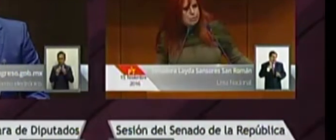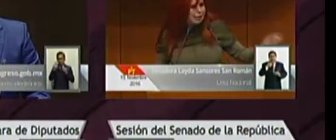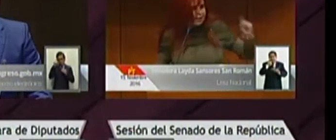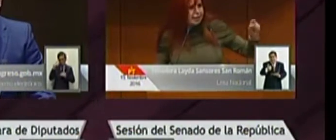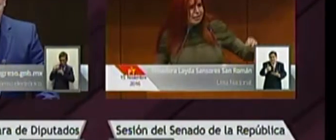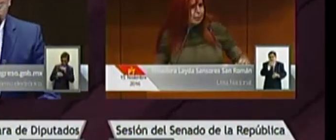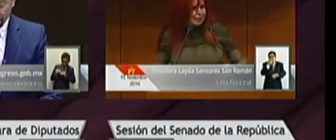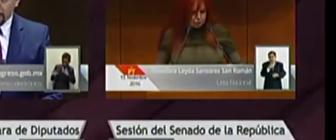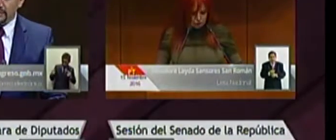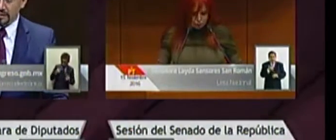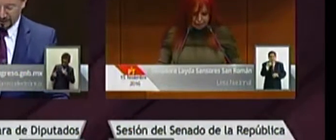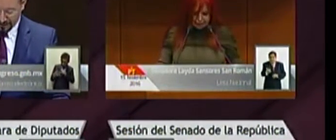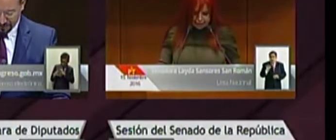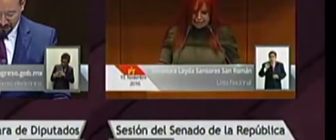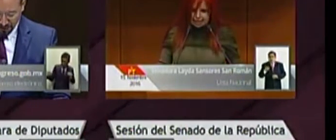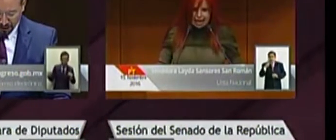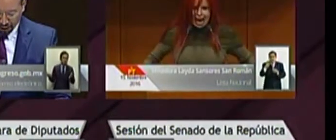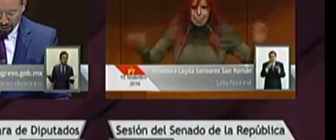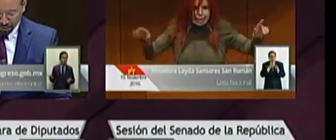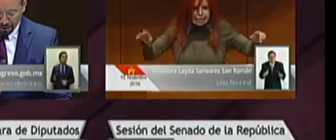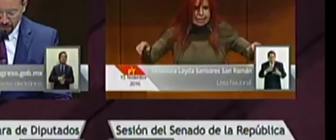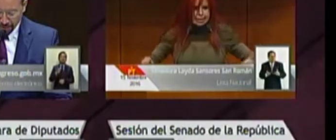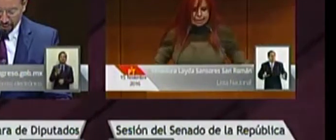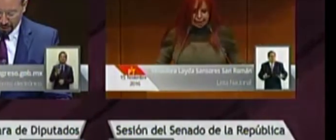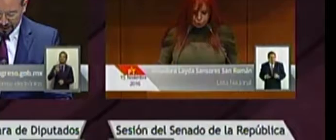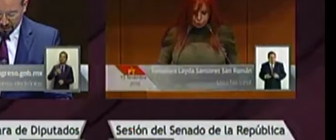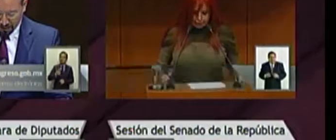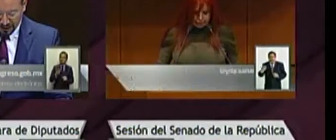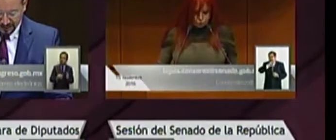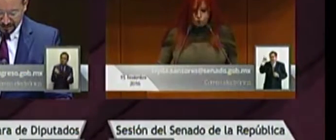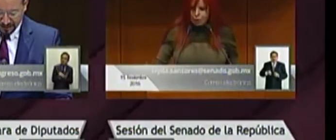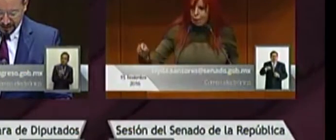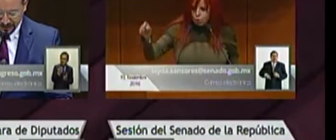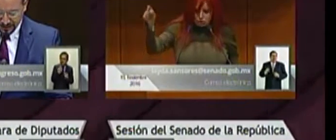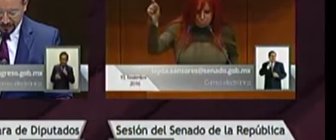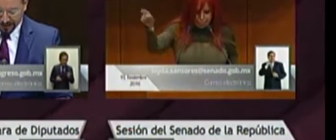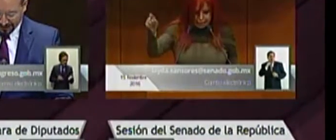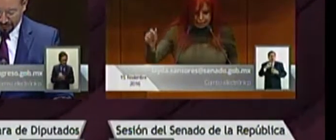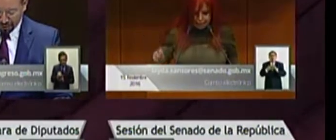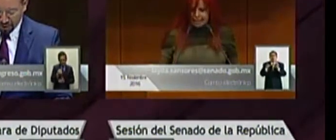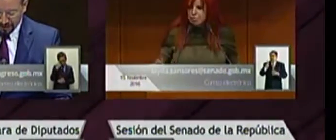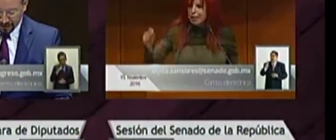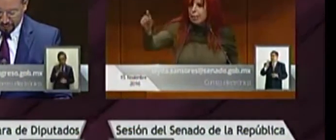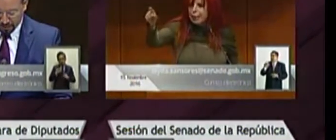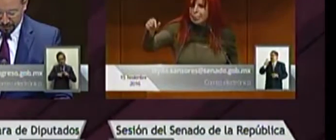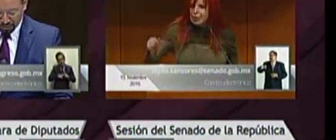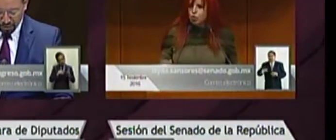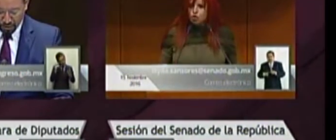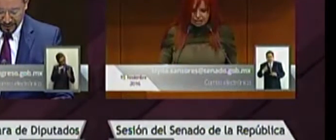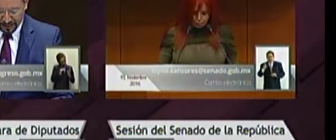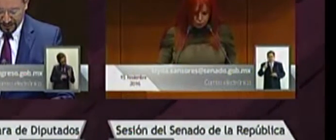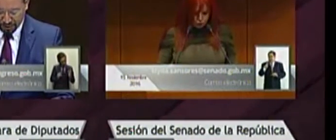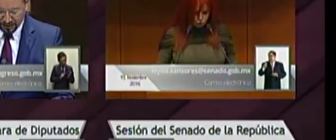es necesario que aprobemos este dictamen, que nos proporciona un piso normativo en estas materias para que posteriormente